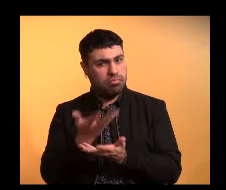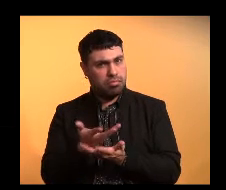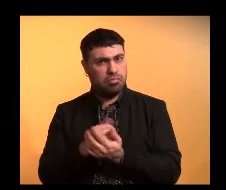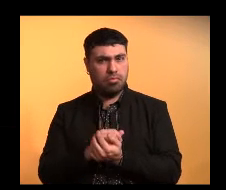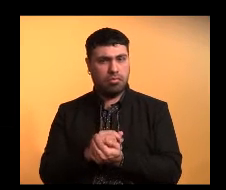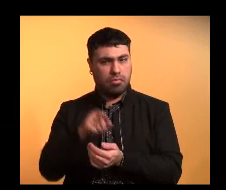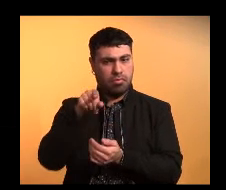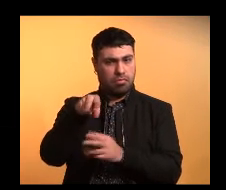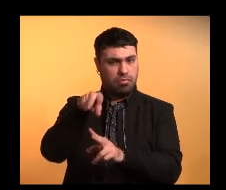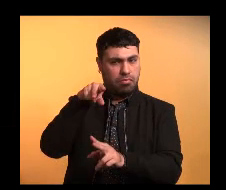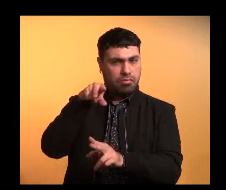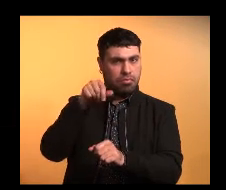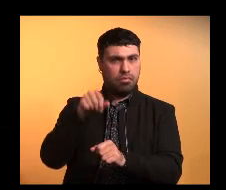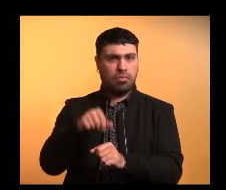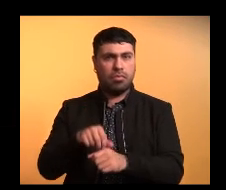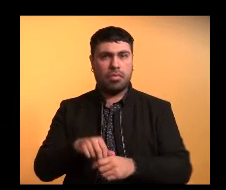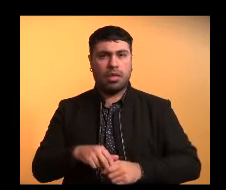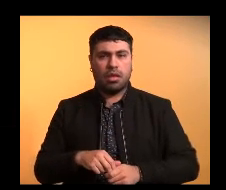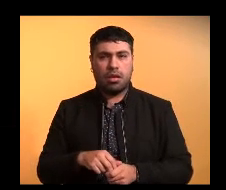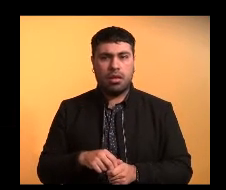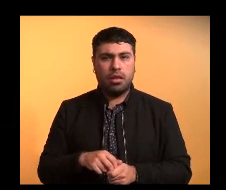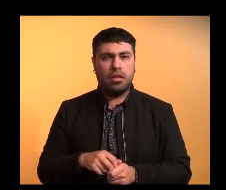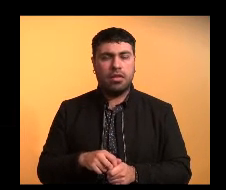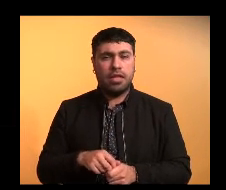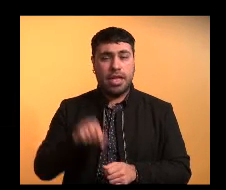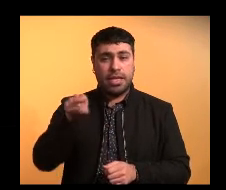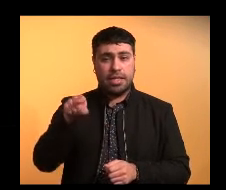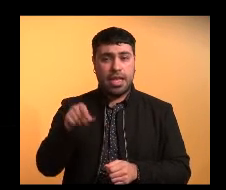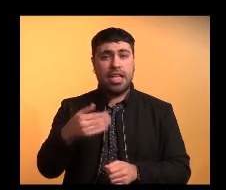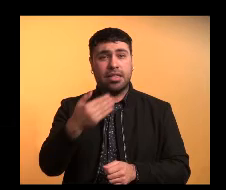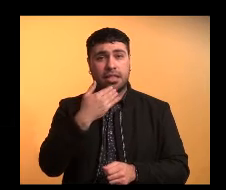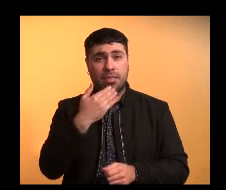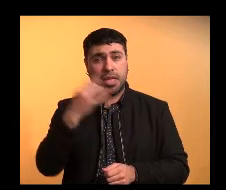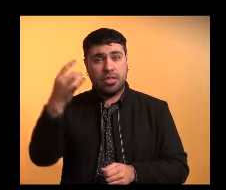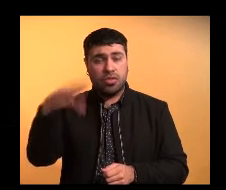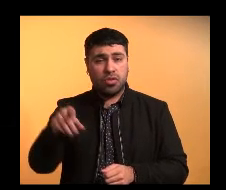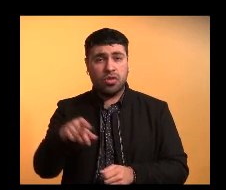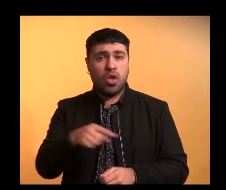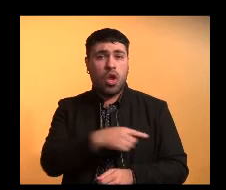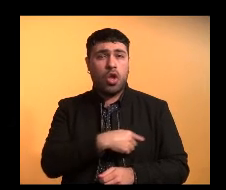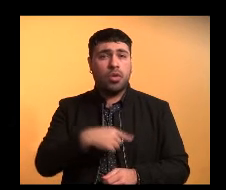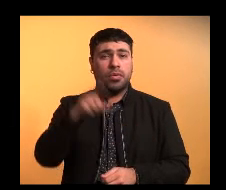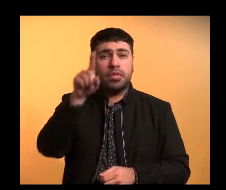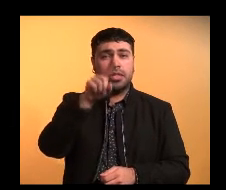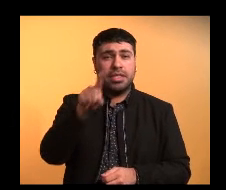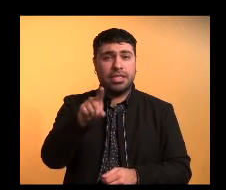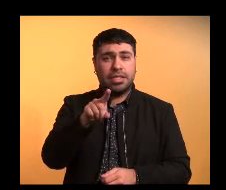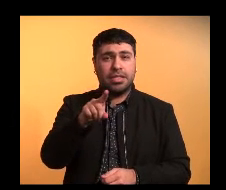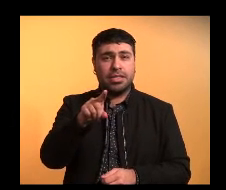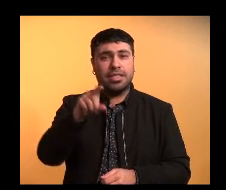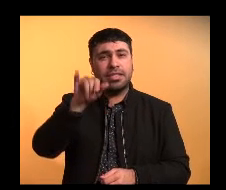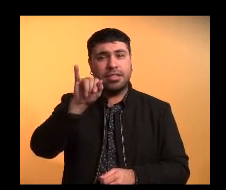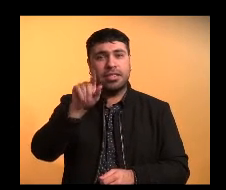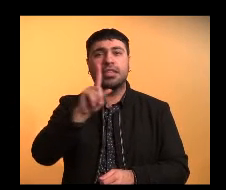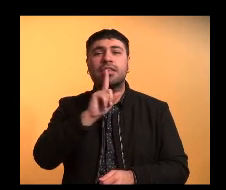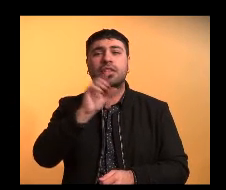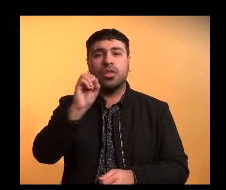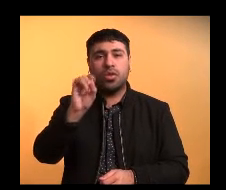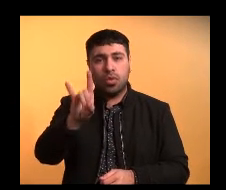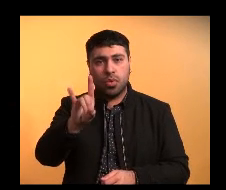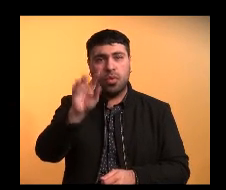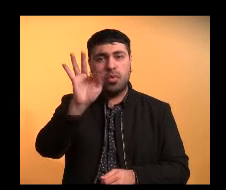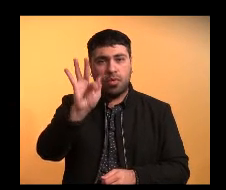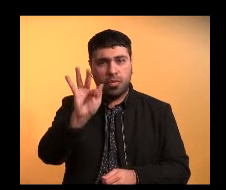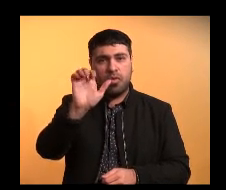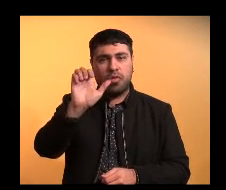es una especie endémica también, única de Antártica, es la especie Cystophera yakinoti. Esta especie, si se fijan, es la